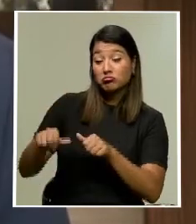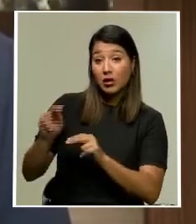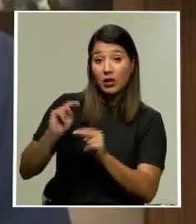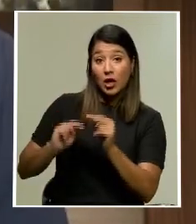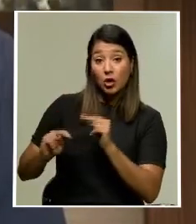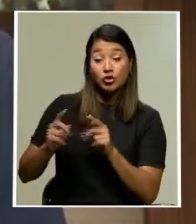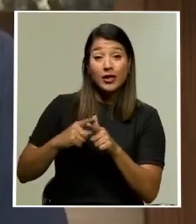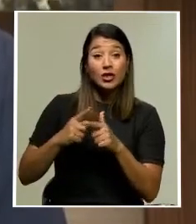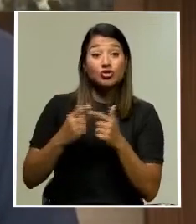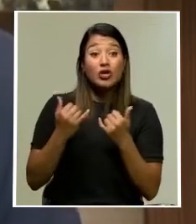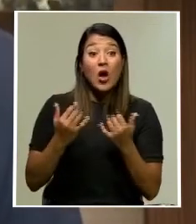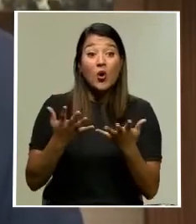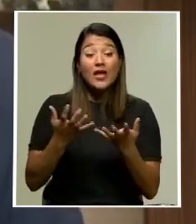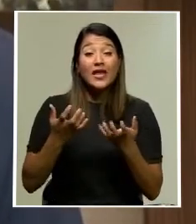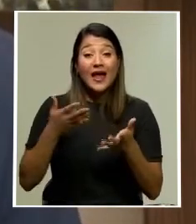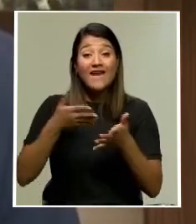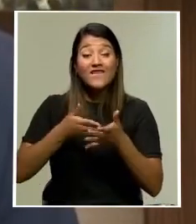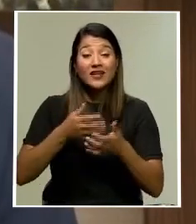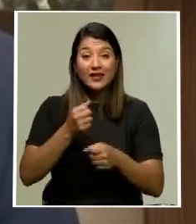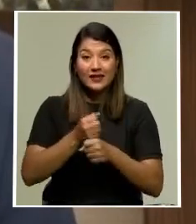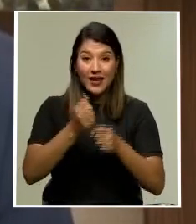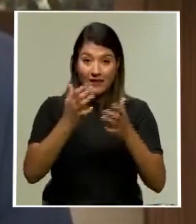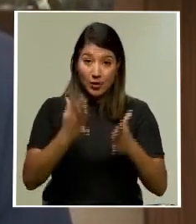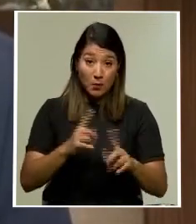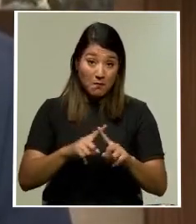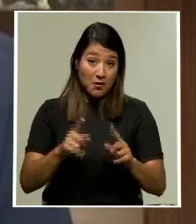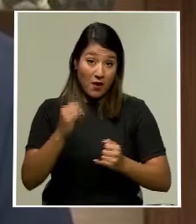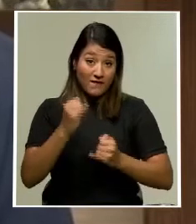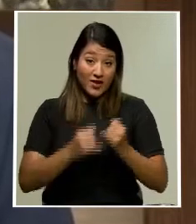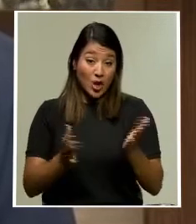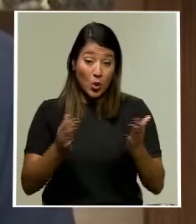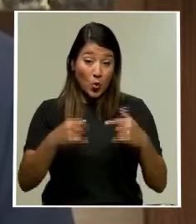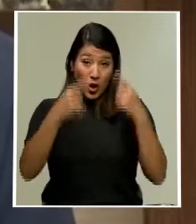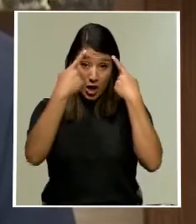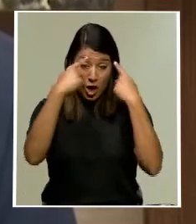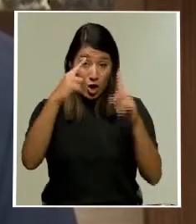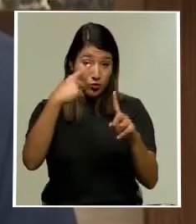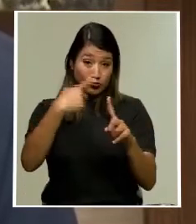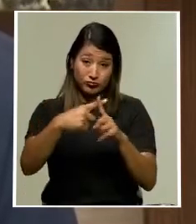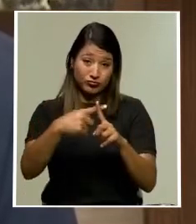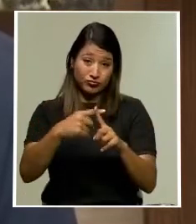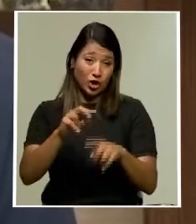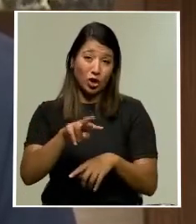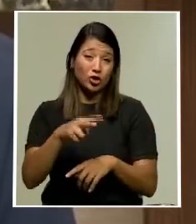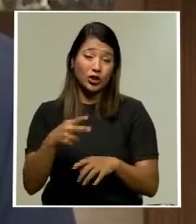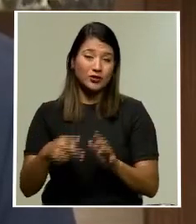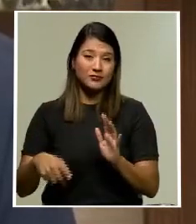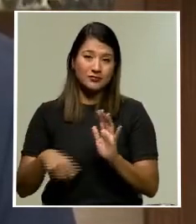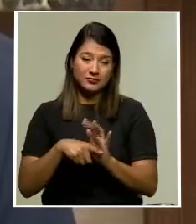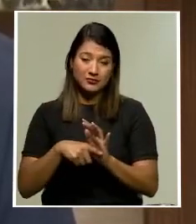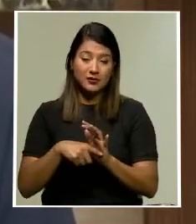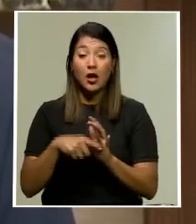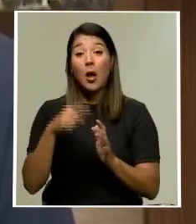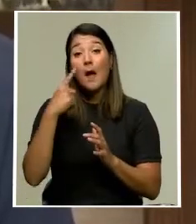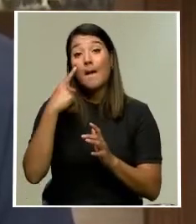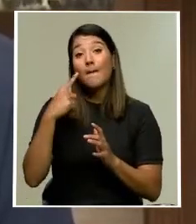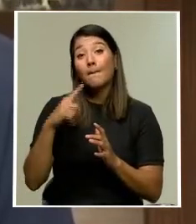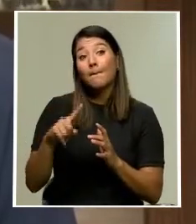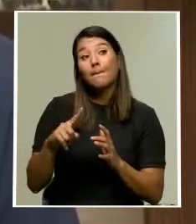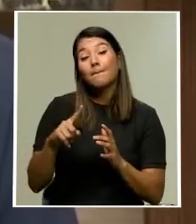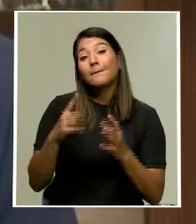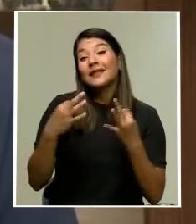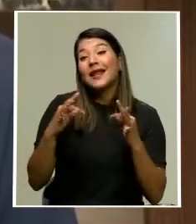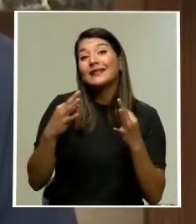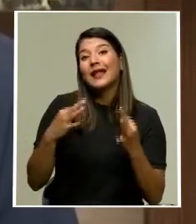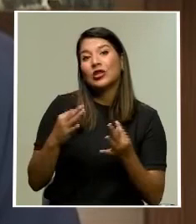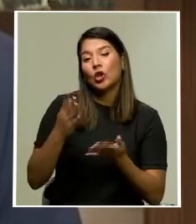es a un trabajador sin que al final hayan resultados positivos, sino más bien negativos del desarrollo del ataque al déficit fiscal. Y